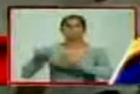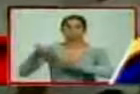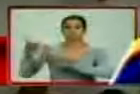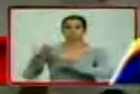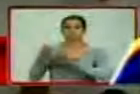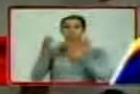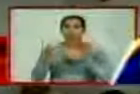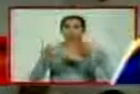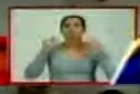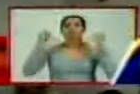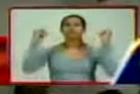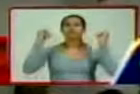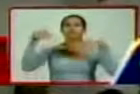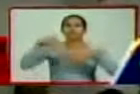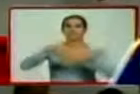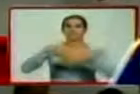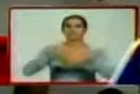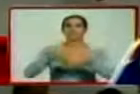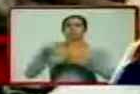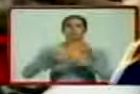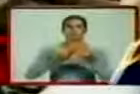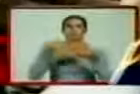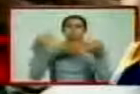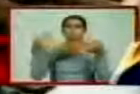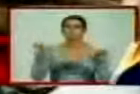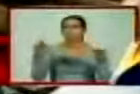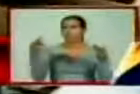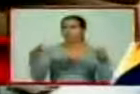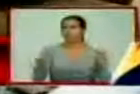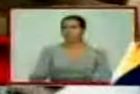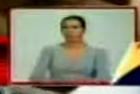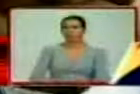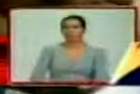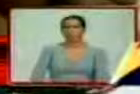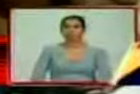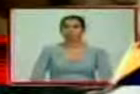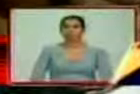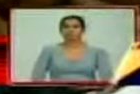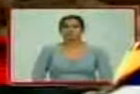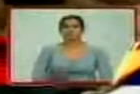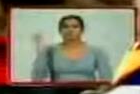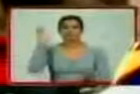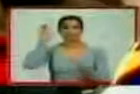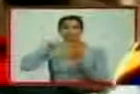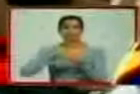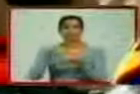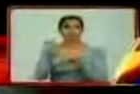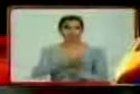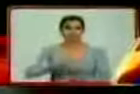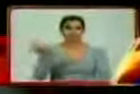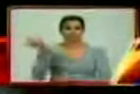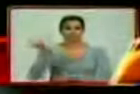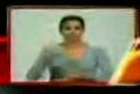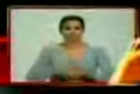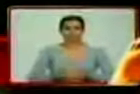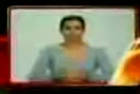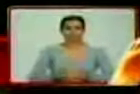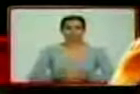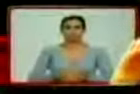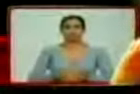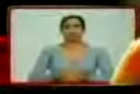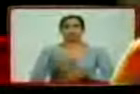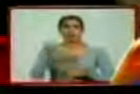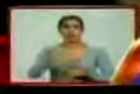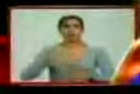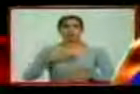que la fiesta electoral se desarrolle bajo total normalidad, que convierta a este gigante país llamado Venezuela en trinchera para